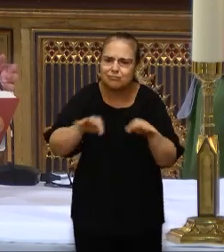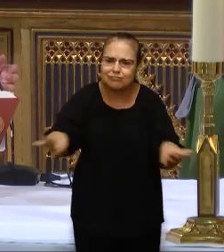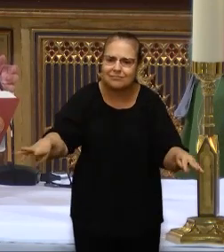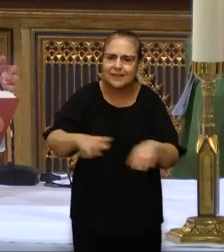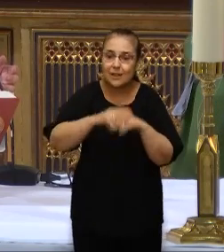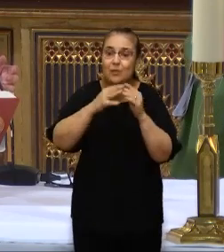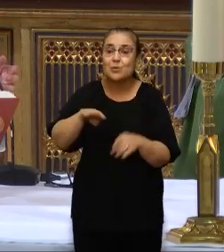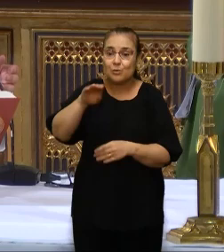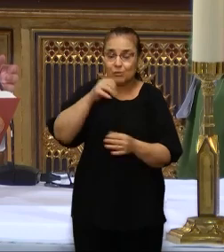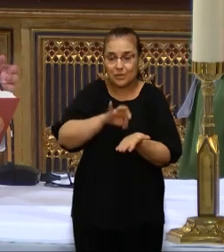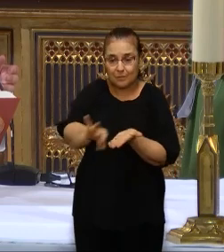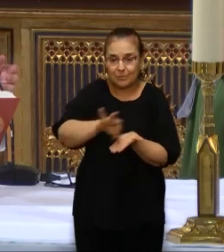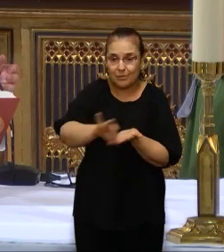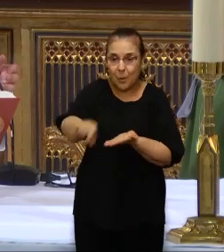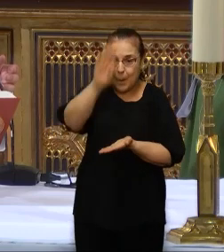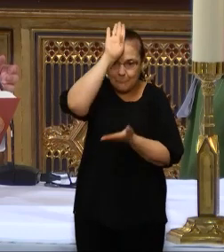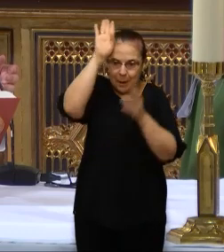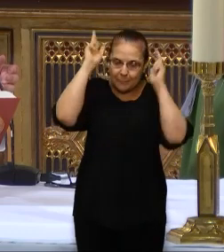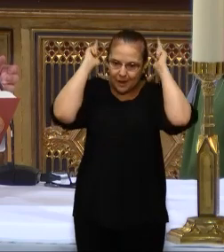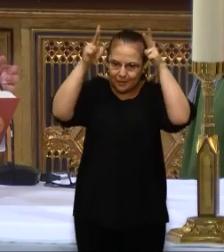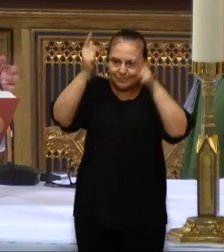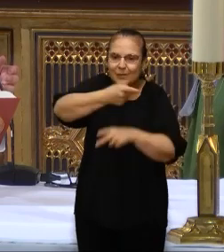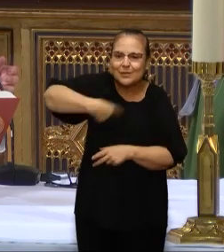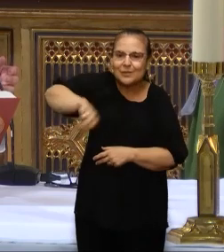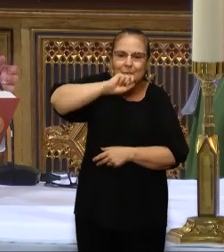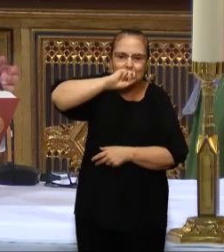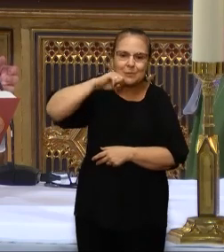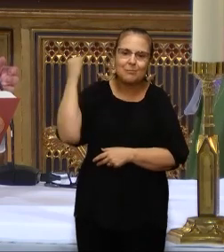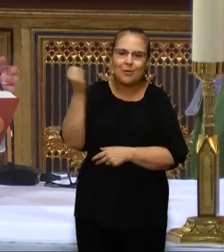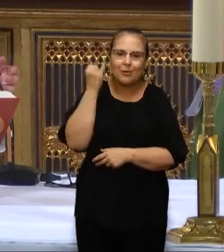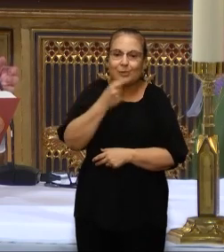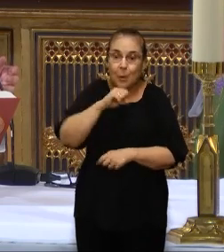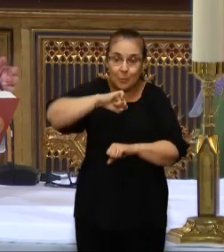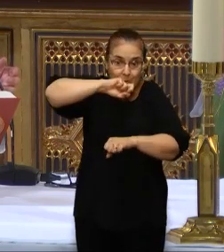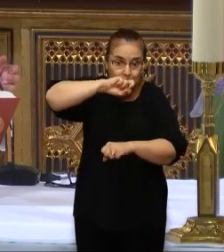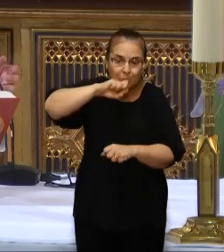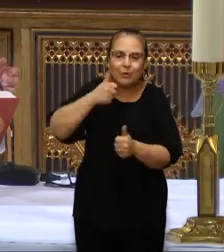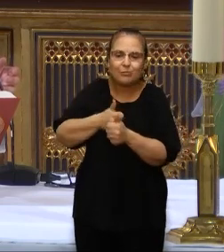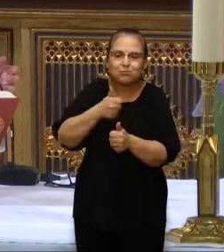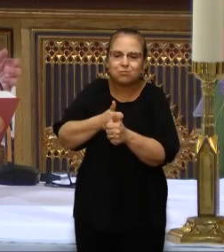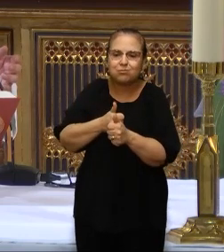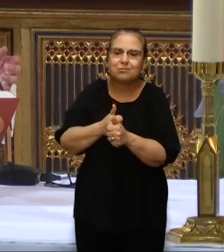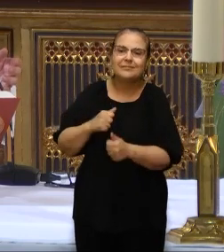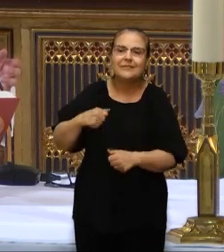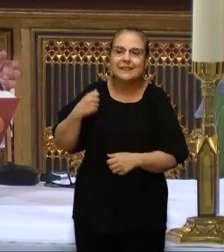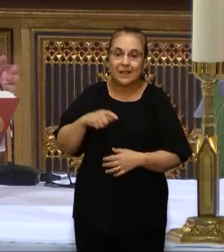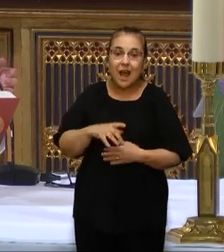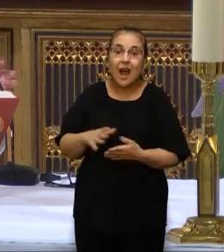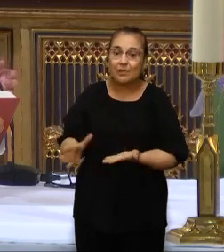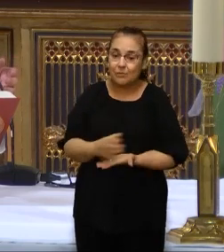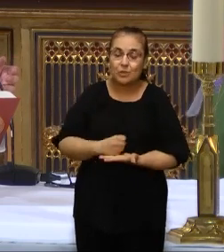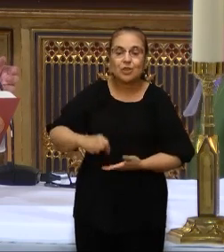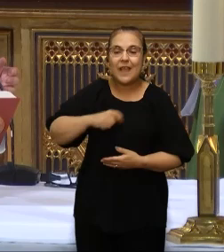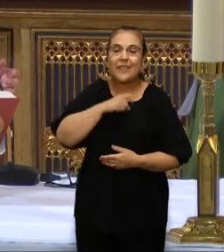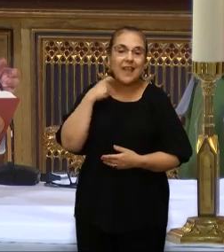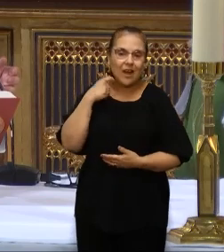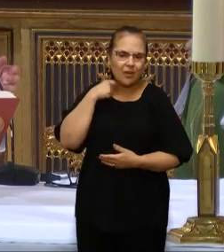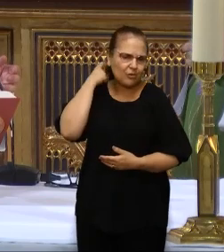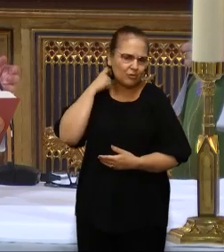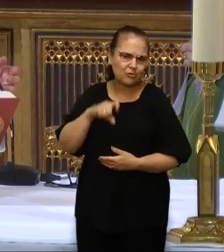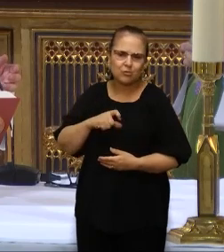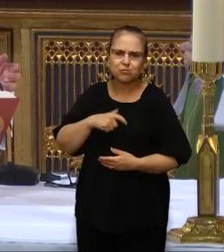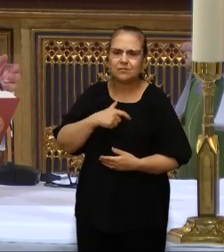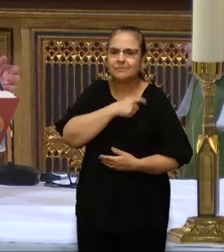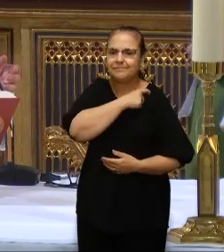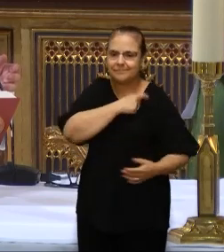A tu servidor el Papa Francisco, nuestro obispo José y sus obispos auxiliares, al orden episcopal. a los presbíteros y